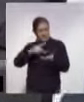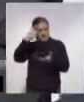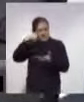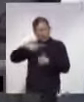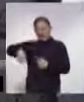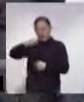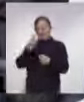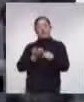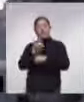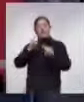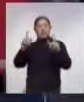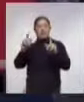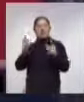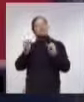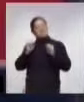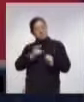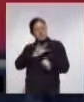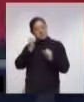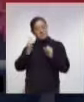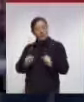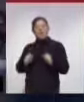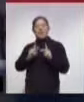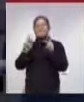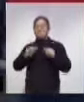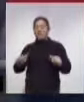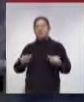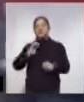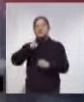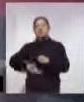en paz. Con información de la redacción, Ahora Noticias.